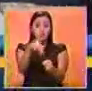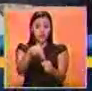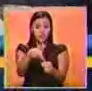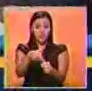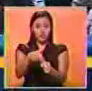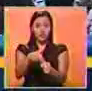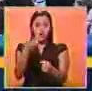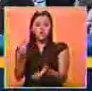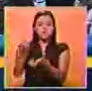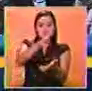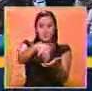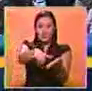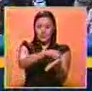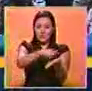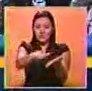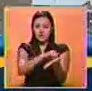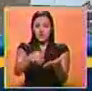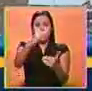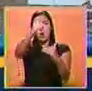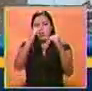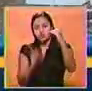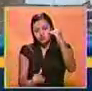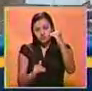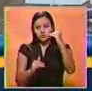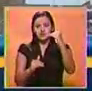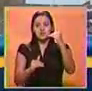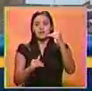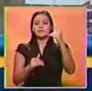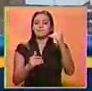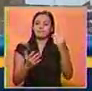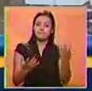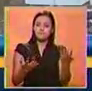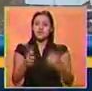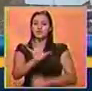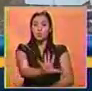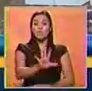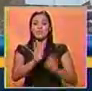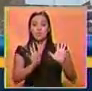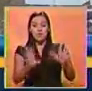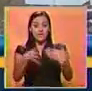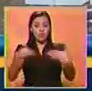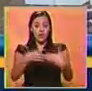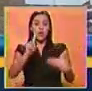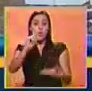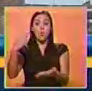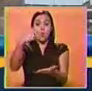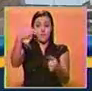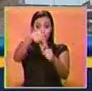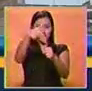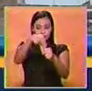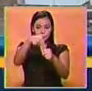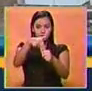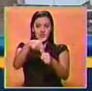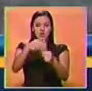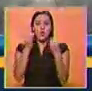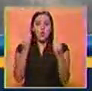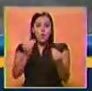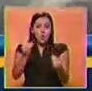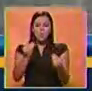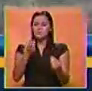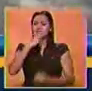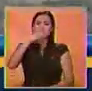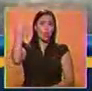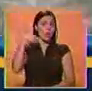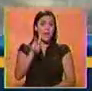Bolsa Mercantil de Nueva York cayeron a media sesión para situarse en torno a los $59 por barril, un nivel mínimo no visto